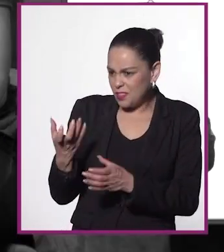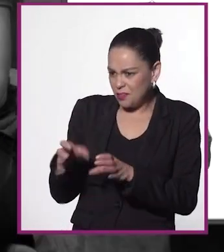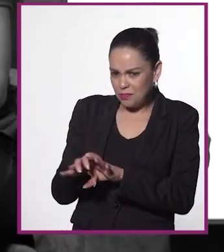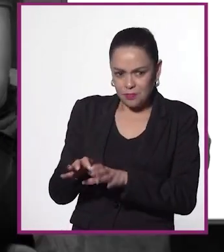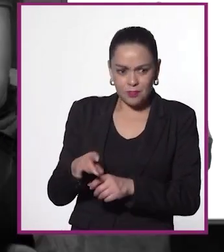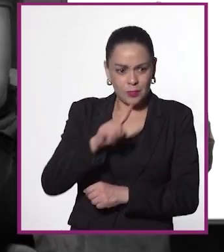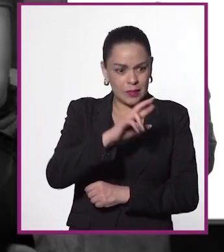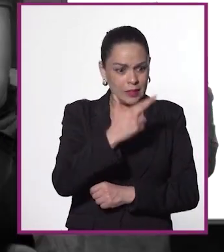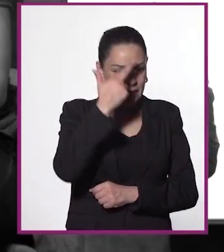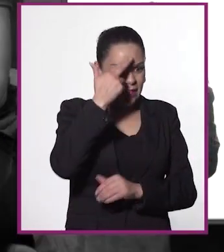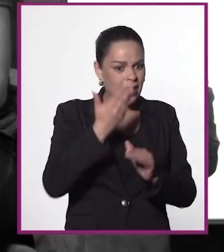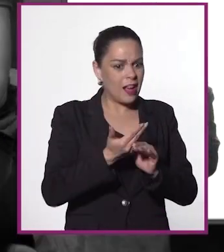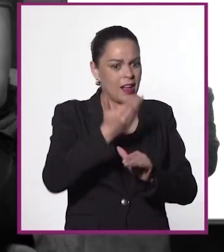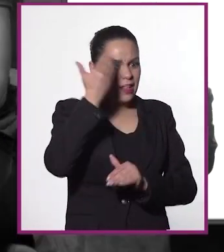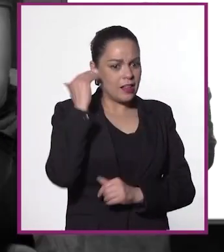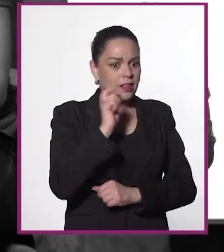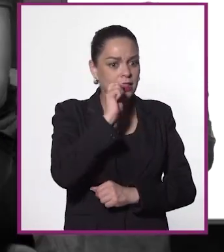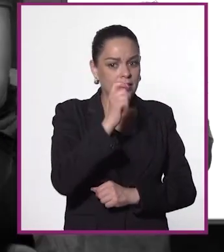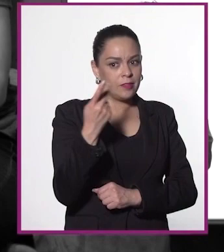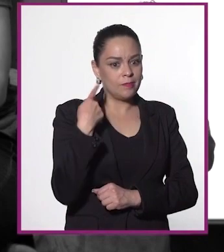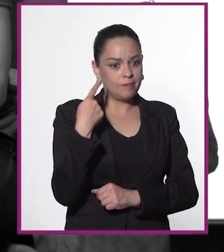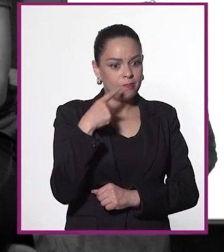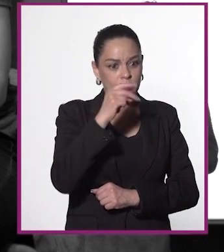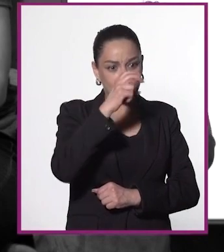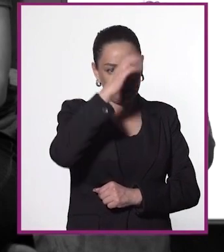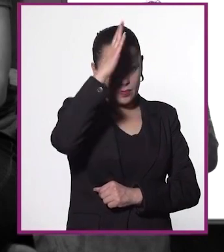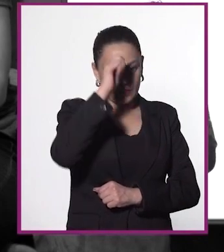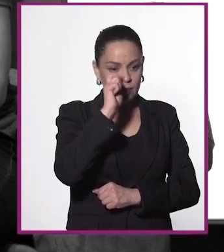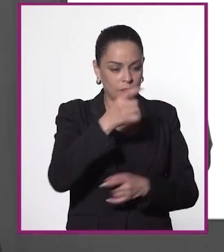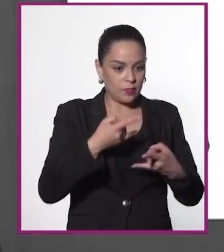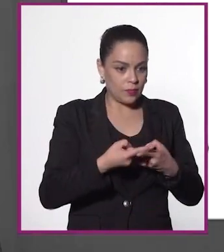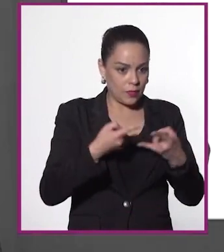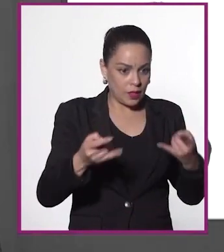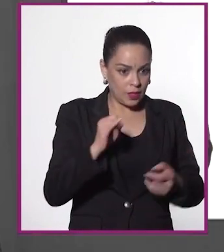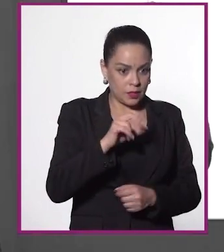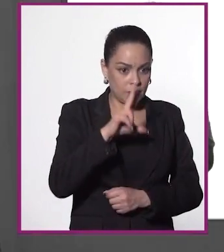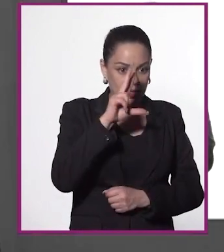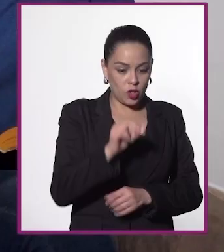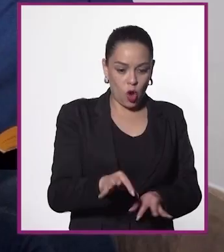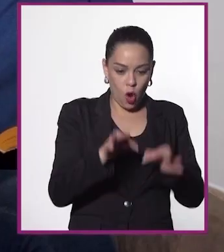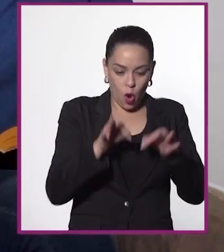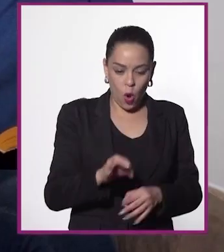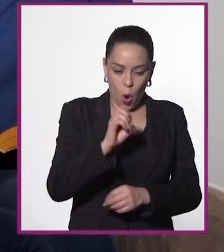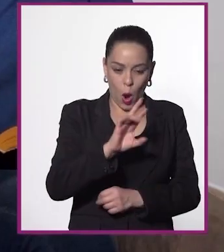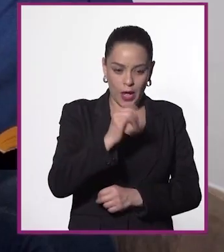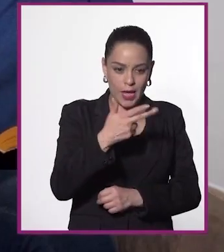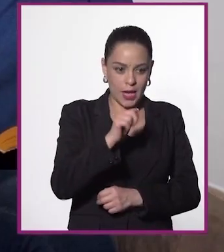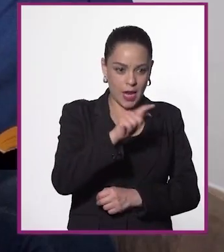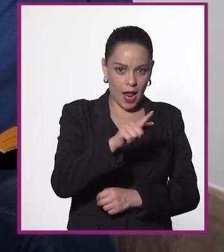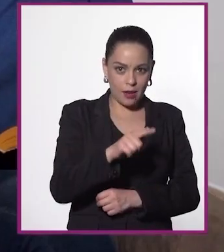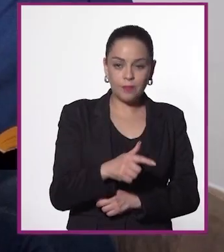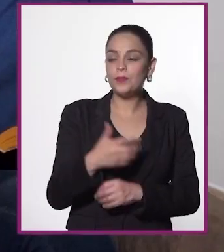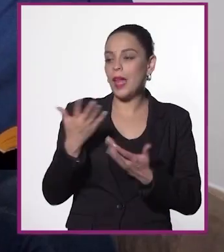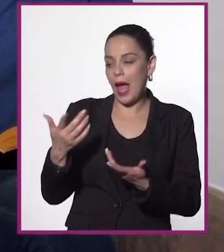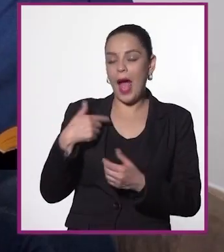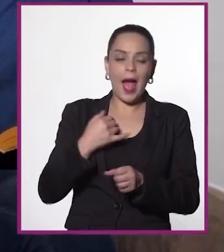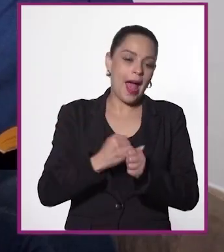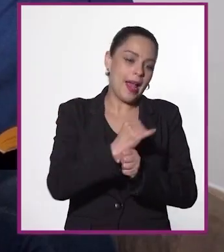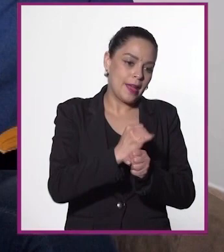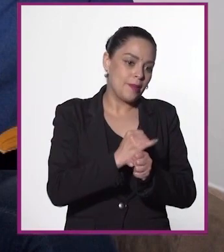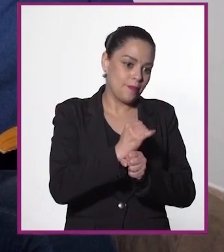que hace tiempo tuvimos una breve disertación sobre si las historias son o no originales? Pues investigué un